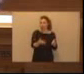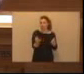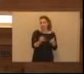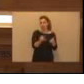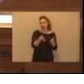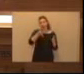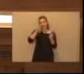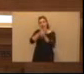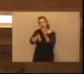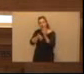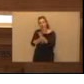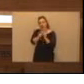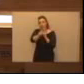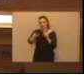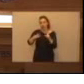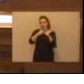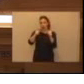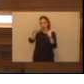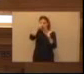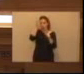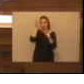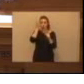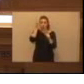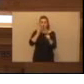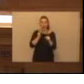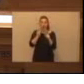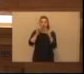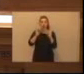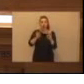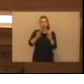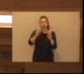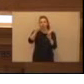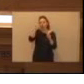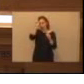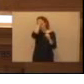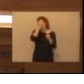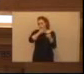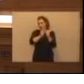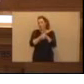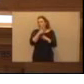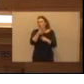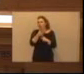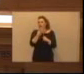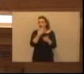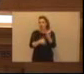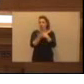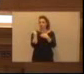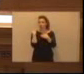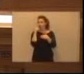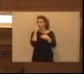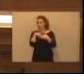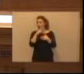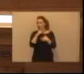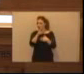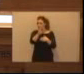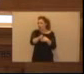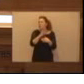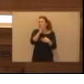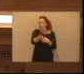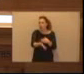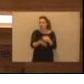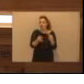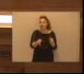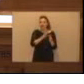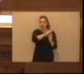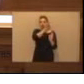asturianos explicarles por qué esos cambios de criterios unos años antes que no era viable y ahora nos dicen que sí. Respecto al tercer y